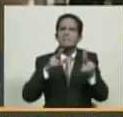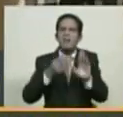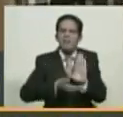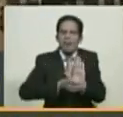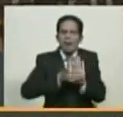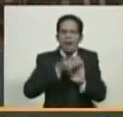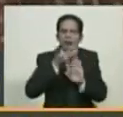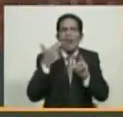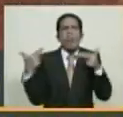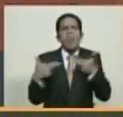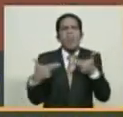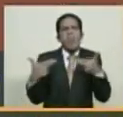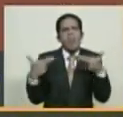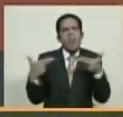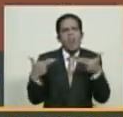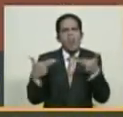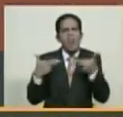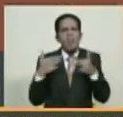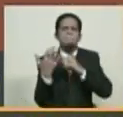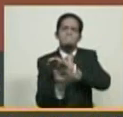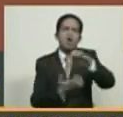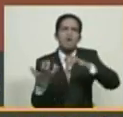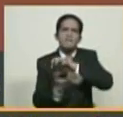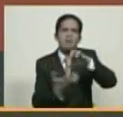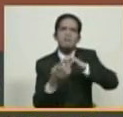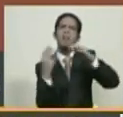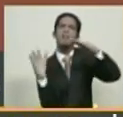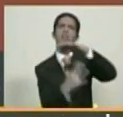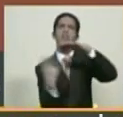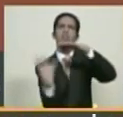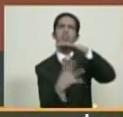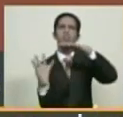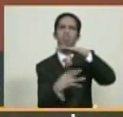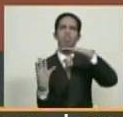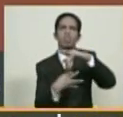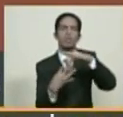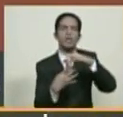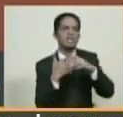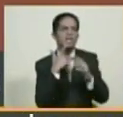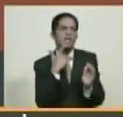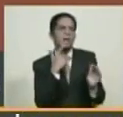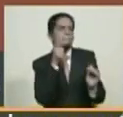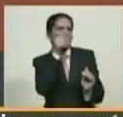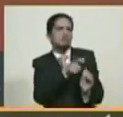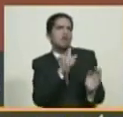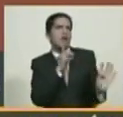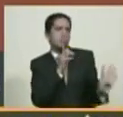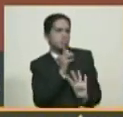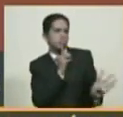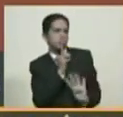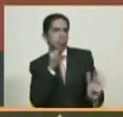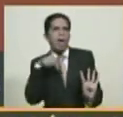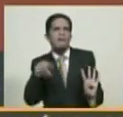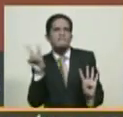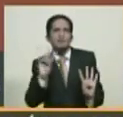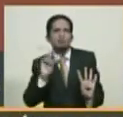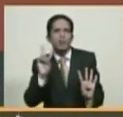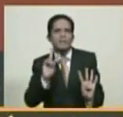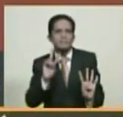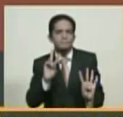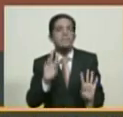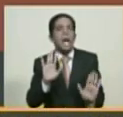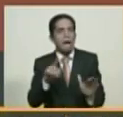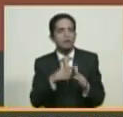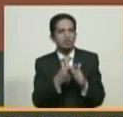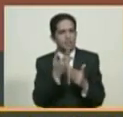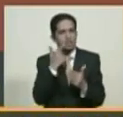conflicto, más desplazados internos, más flujos migratorios para Venezuela. Pero yo quiero ir un poco más